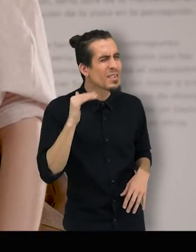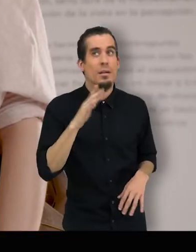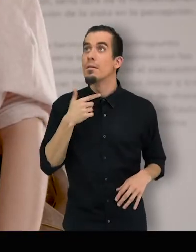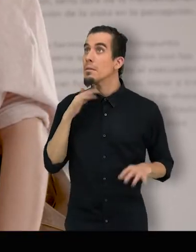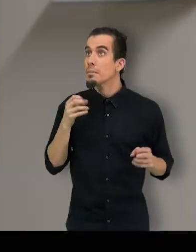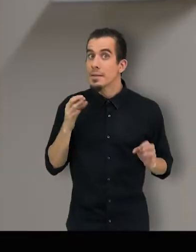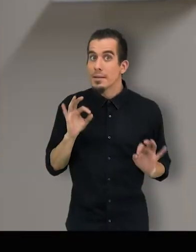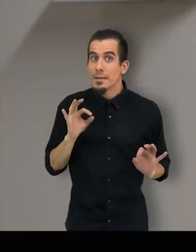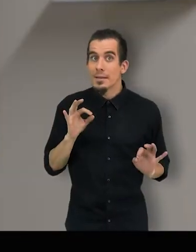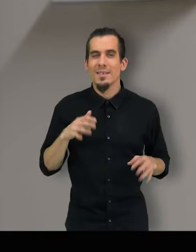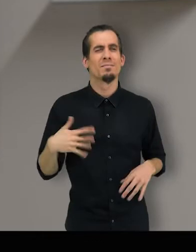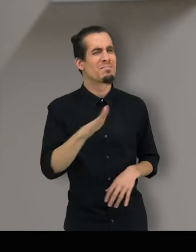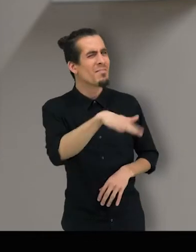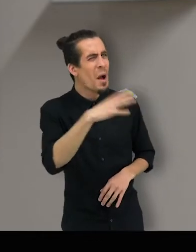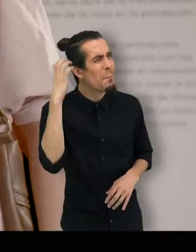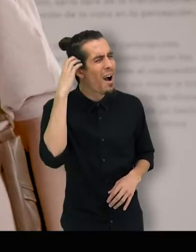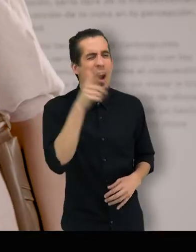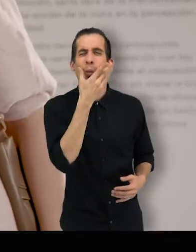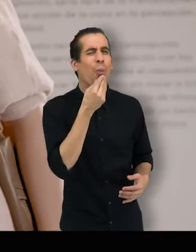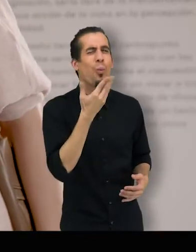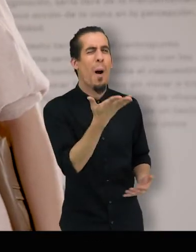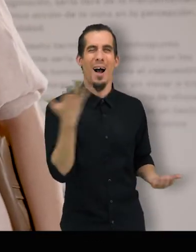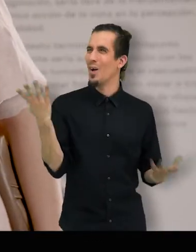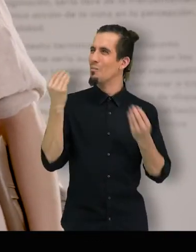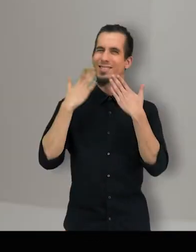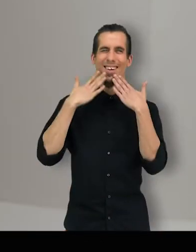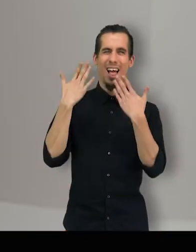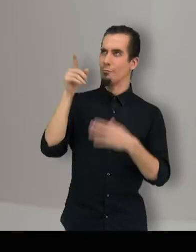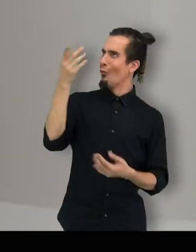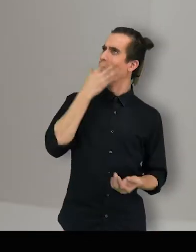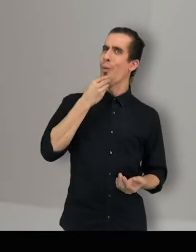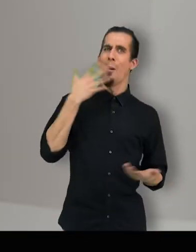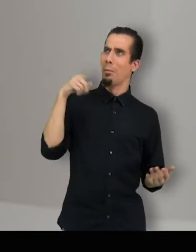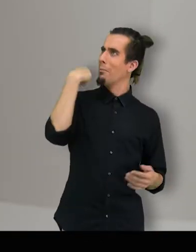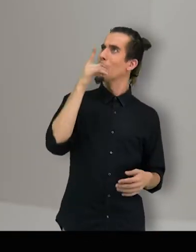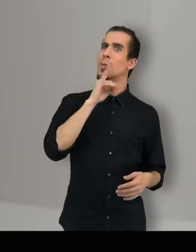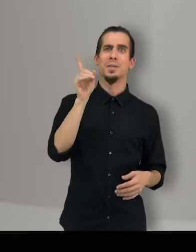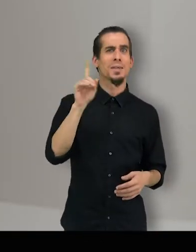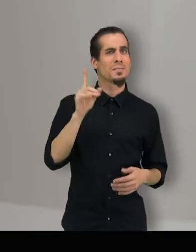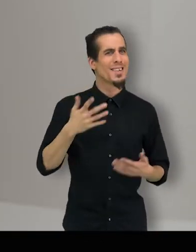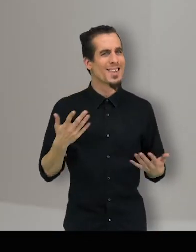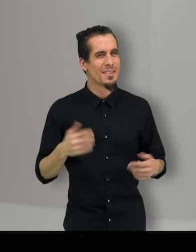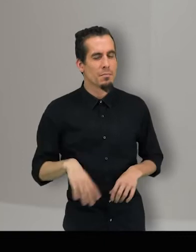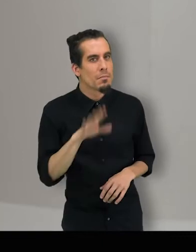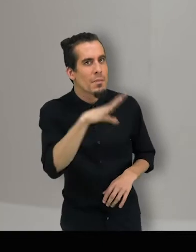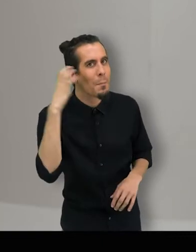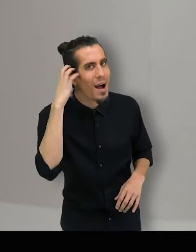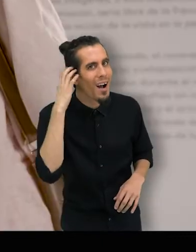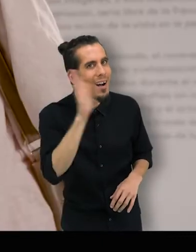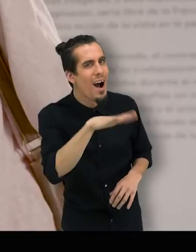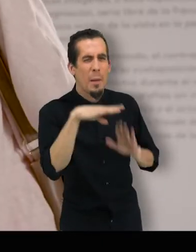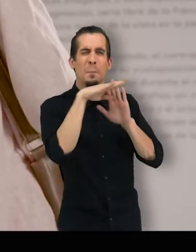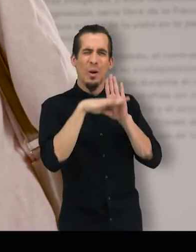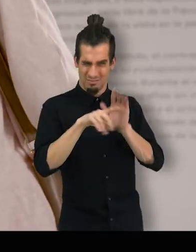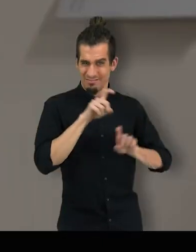bajar volumen. Está bien así. PACA, guapa. Muchas gracias. Tú tampoco estás nada mal.